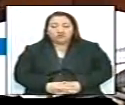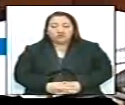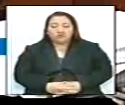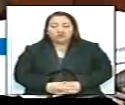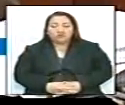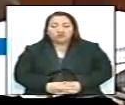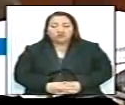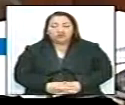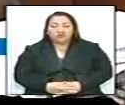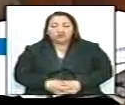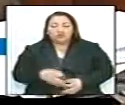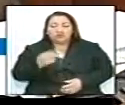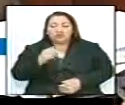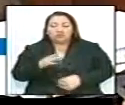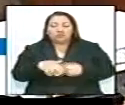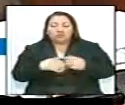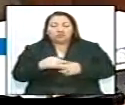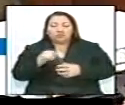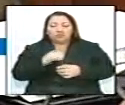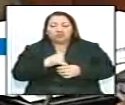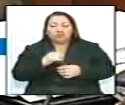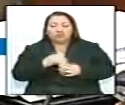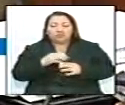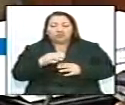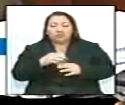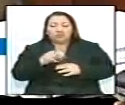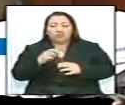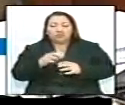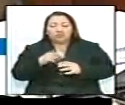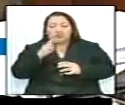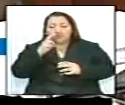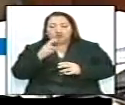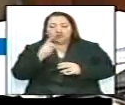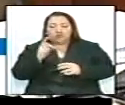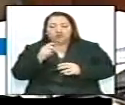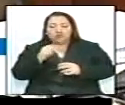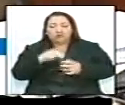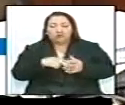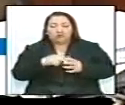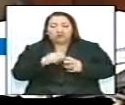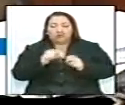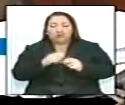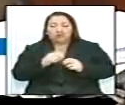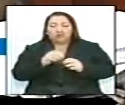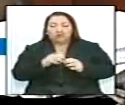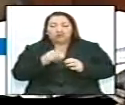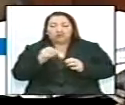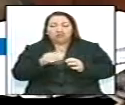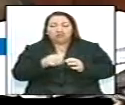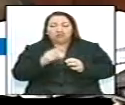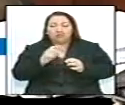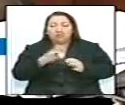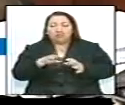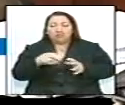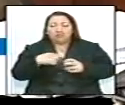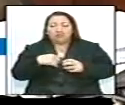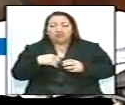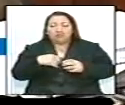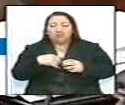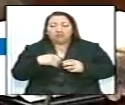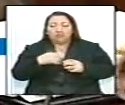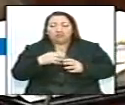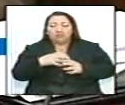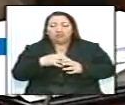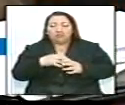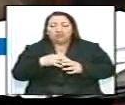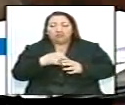todas las instituciones, señor, para sacar adelante el Perú. Porque si no, este país va a ser un país absolutamente inviable. Y yo lo